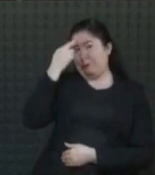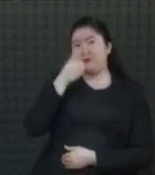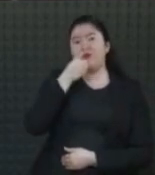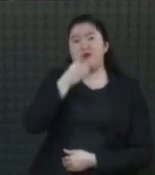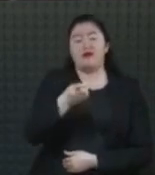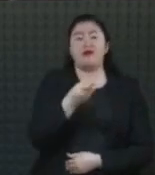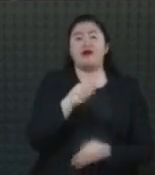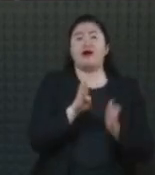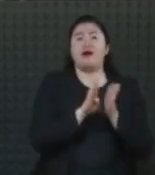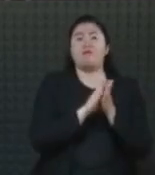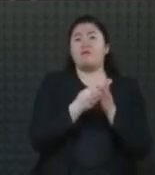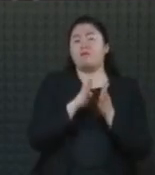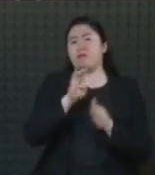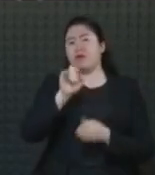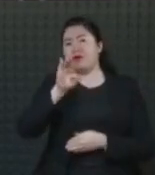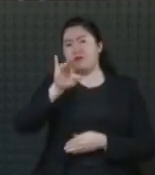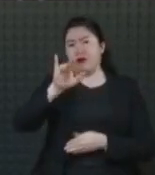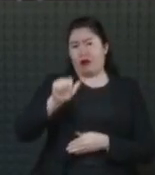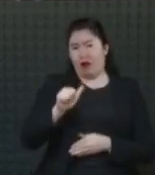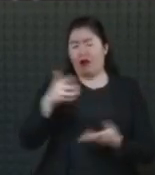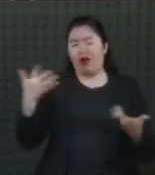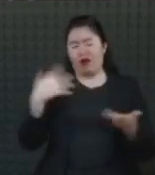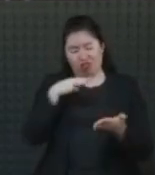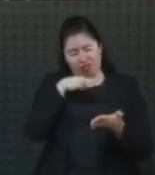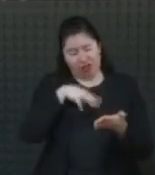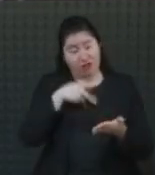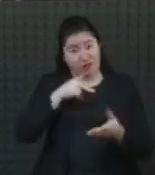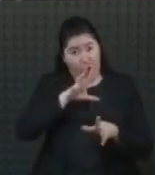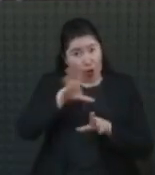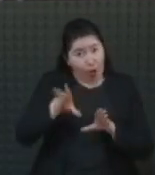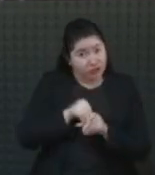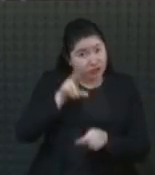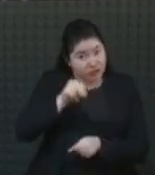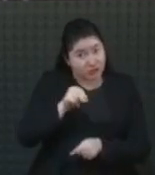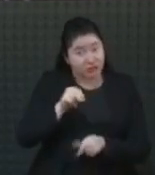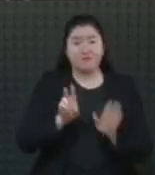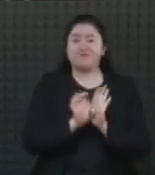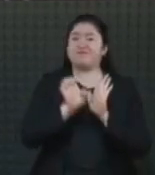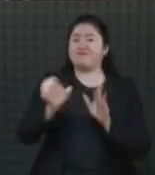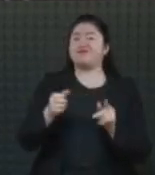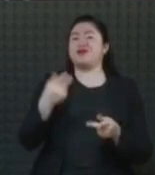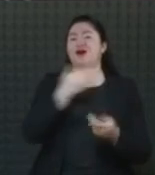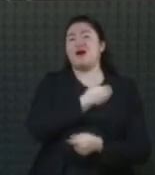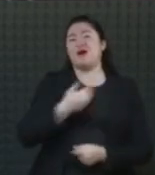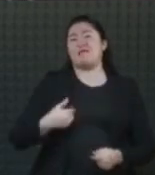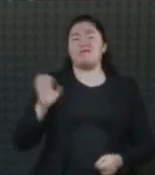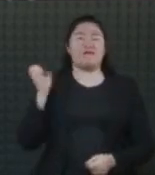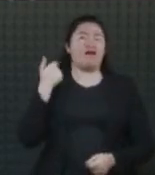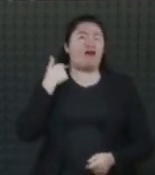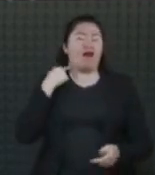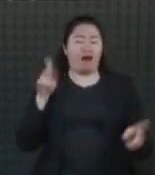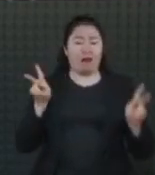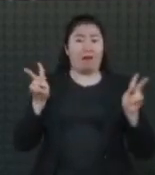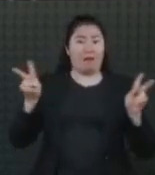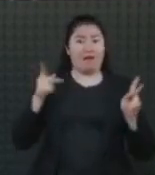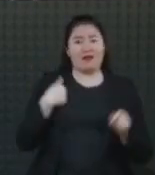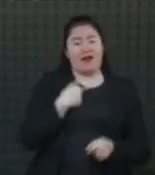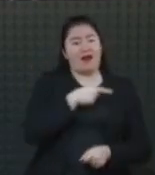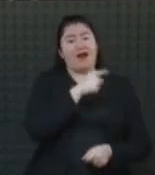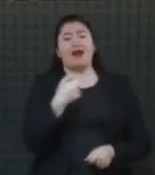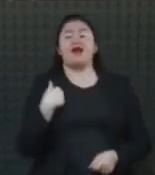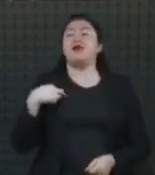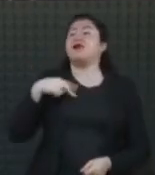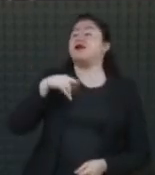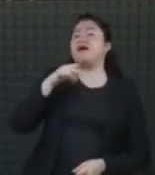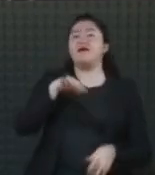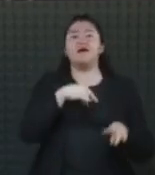toda. Venimos de un país donde veía recorrer a Fox la Feria del Libro y no ver un solo libro en todo su recorrido. ¿Quién sabe qué